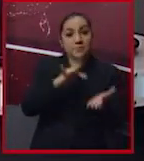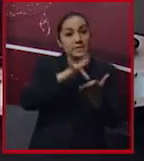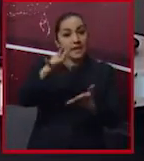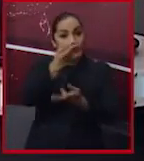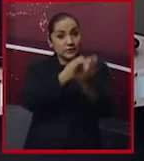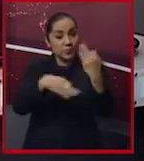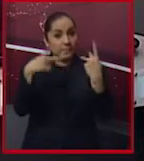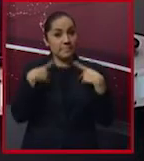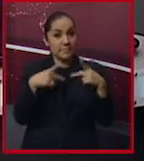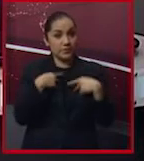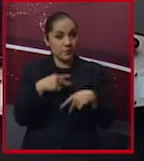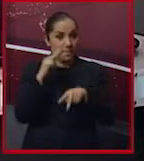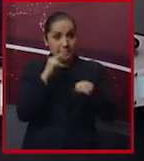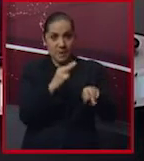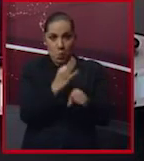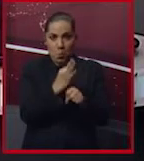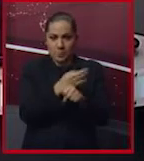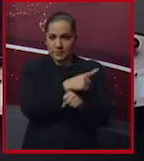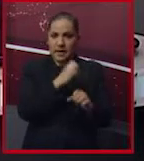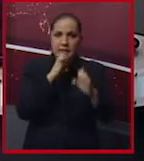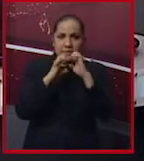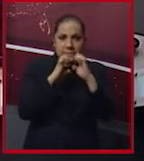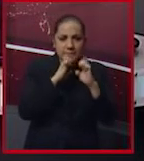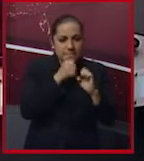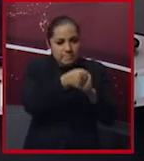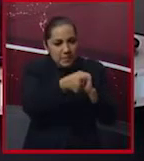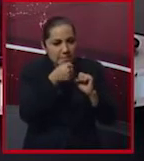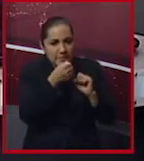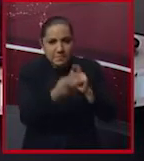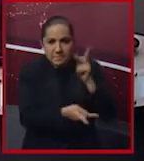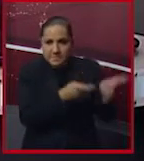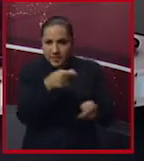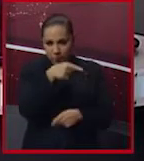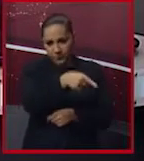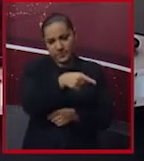acompañaron en esta interesante plática con el director del CEDIP